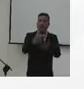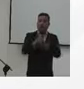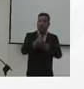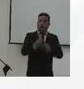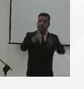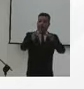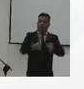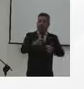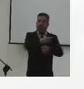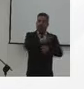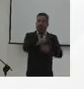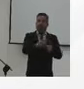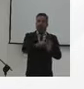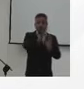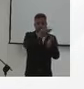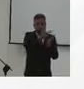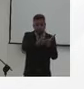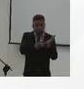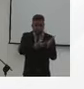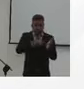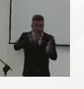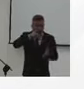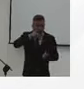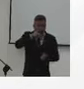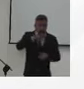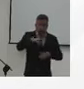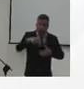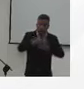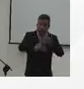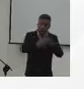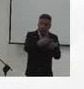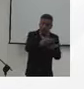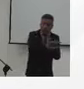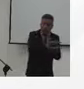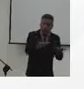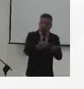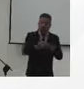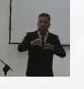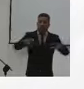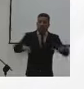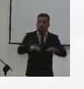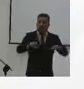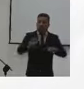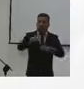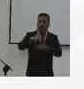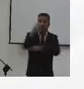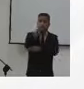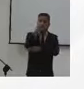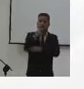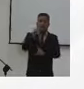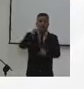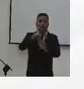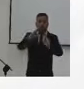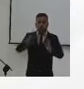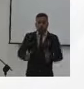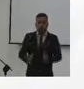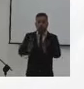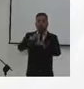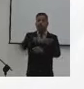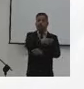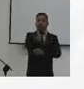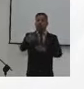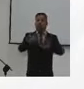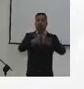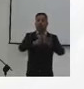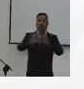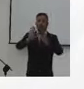también podamos hacer el seguimiento de pliegos tipo y que podamos sacar adelante muchas obras en Colombia que al final es lo que benefician